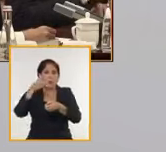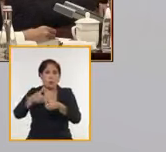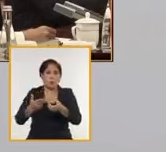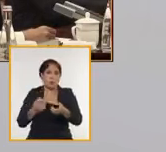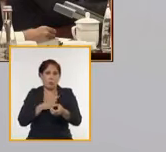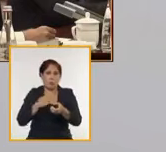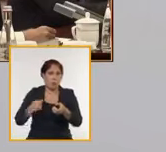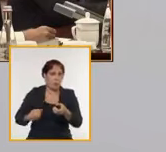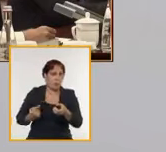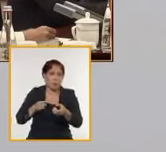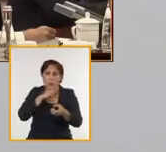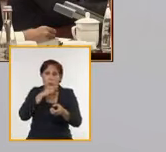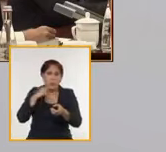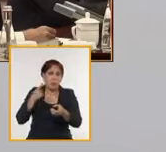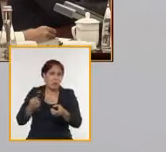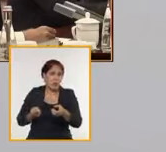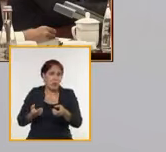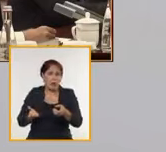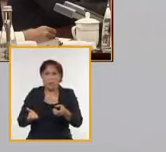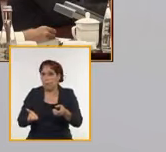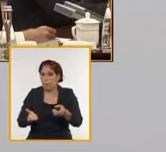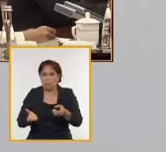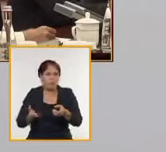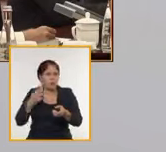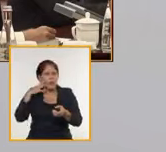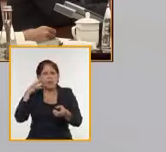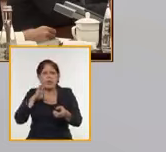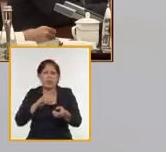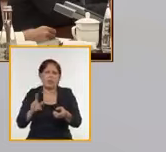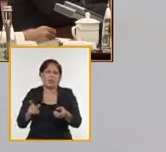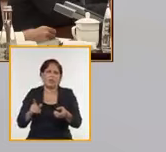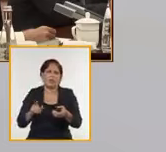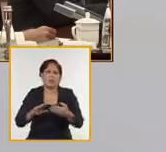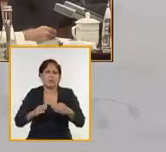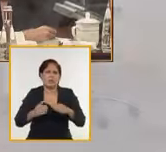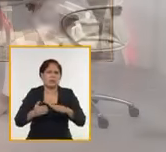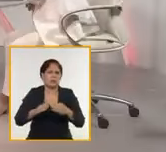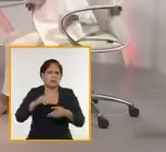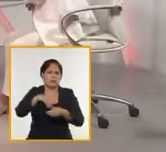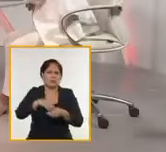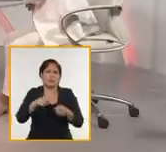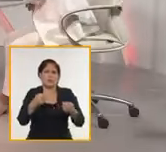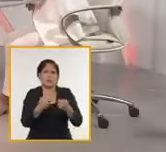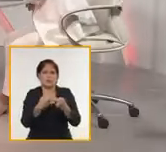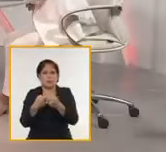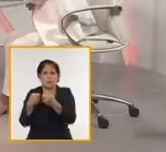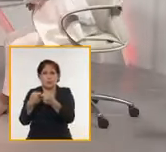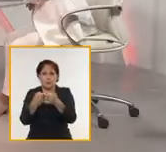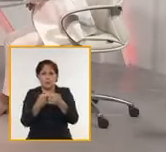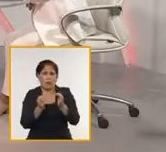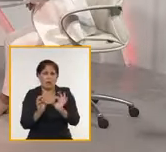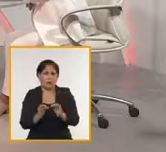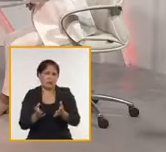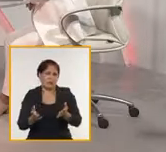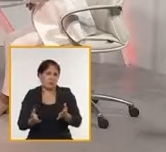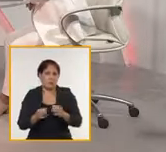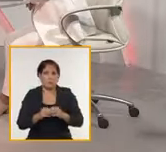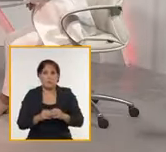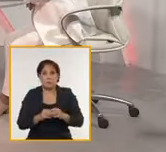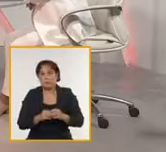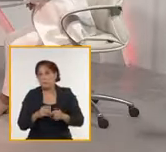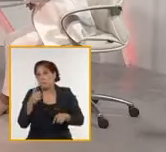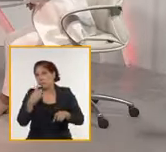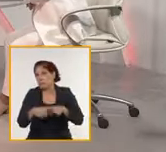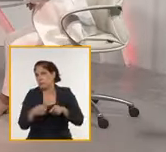llama la atención es que se mantiene firme y le sigue comprando el petróleo a Rusia. Y hay unos medios que aseguran